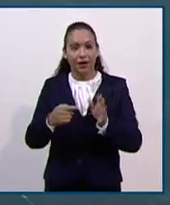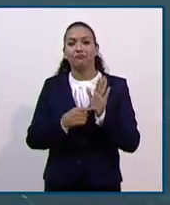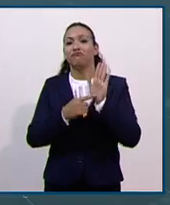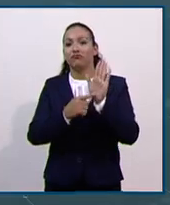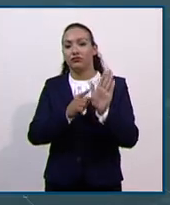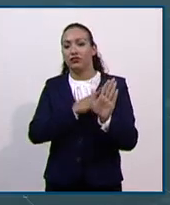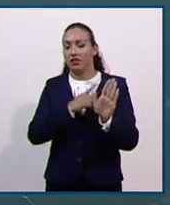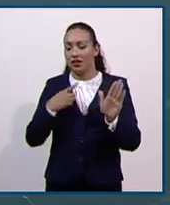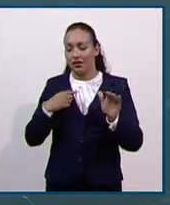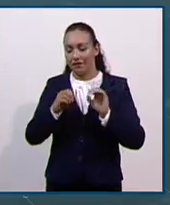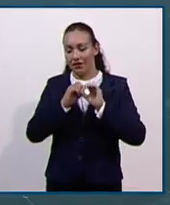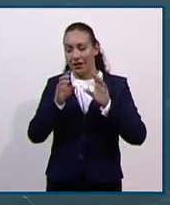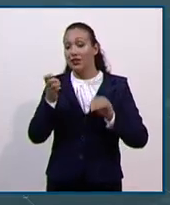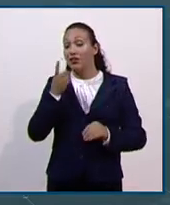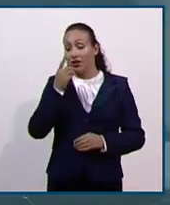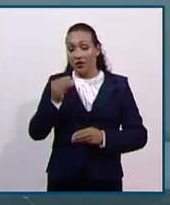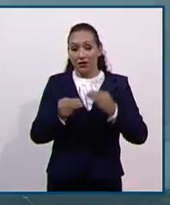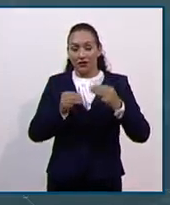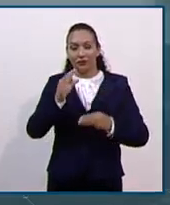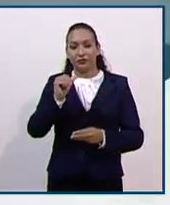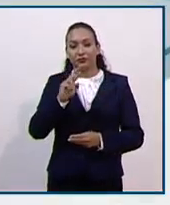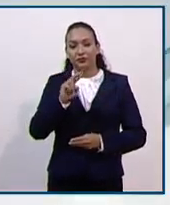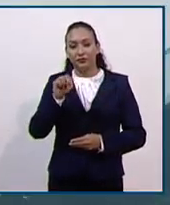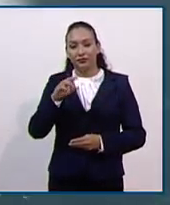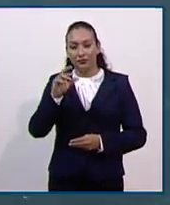el ministro Alcántara Carrancá.